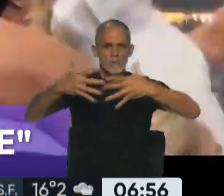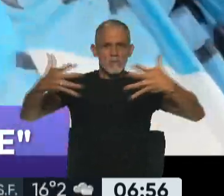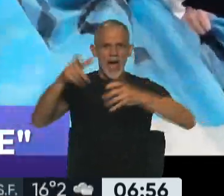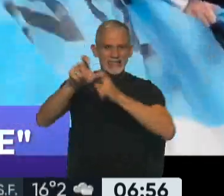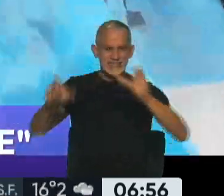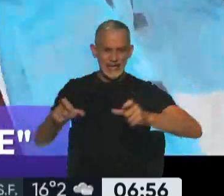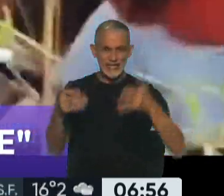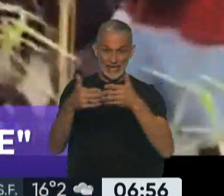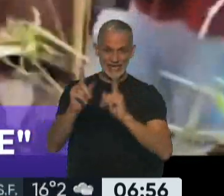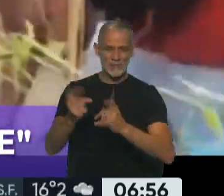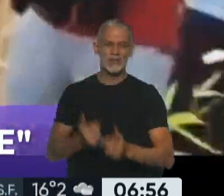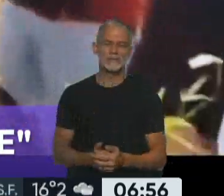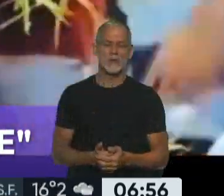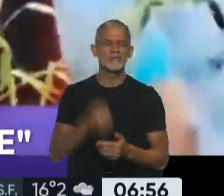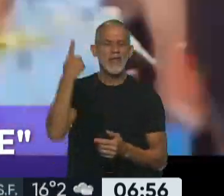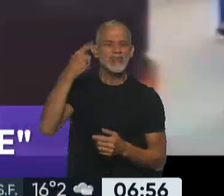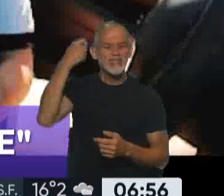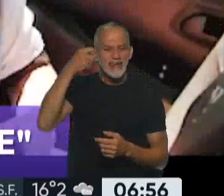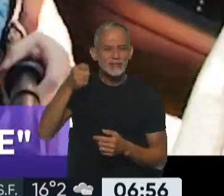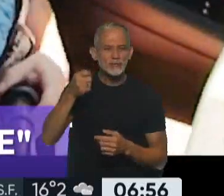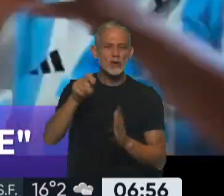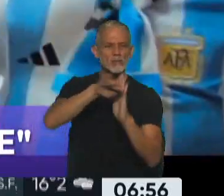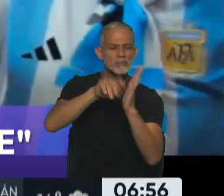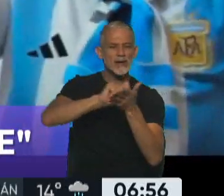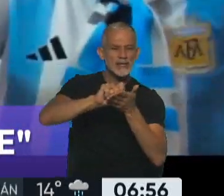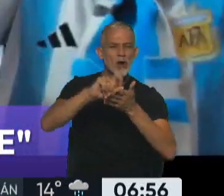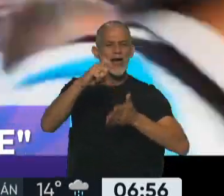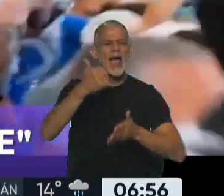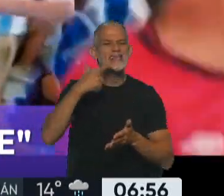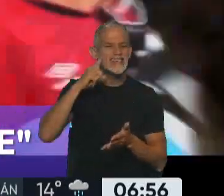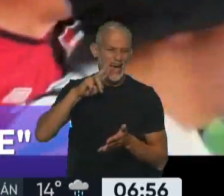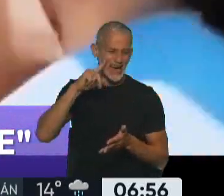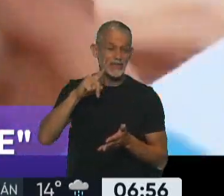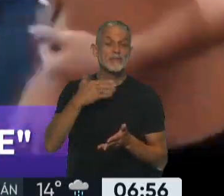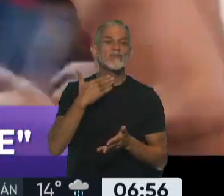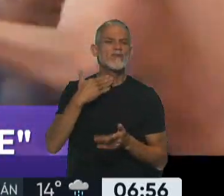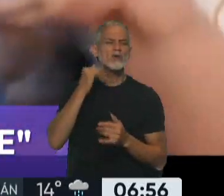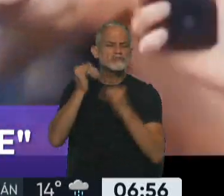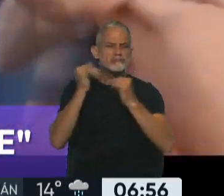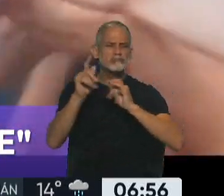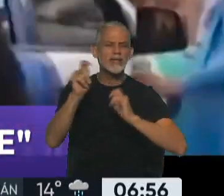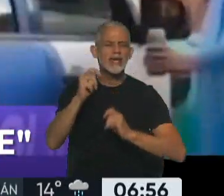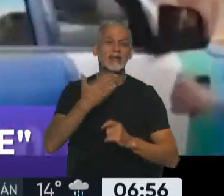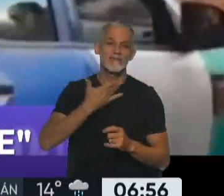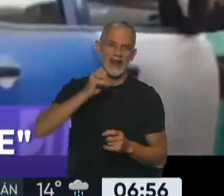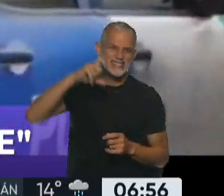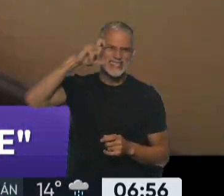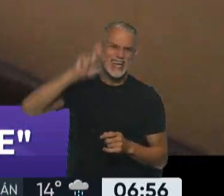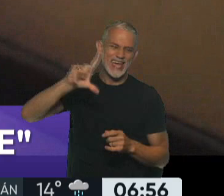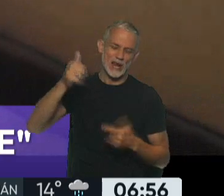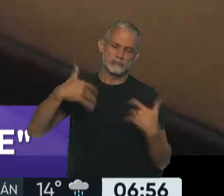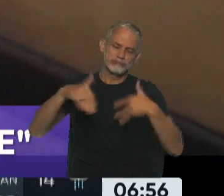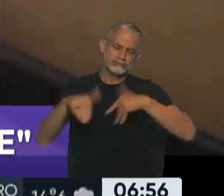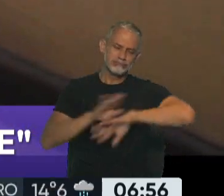gente. Jesús Bárceras, el director, con guión de Hernán Cassiari, con la voz de Guillermo Francella, que le suma un